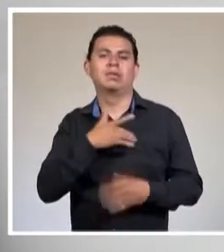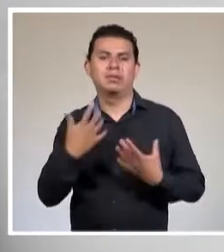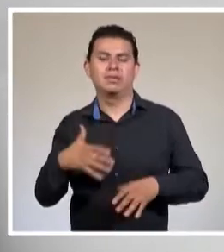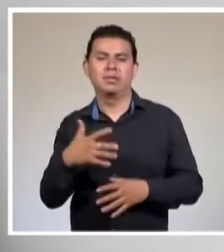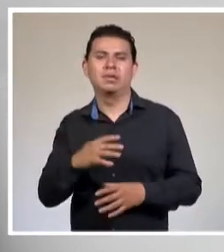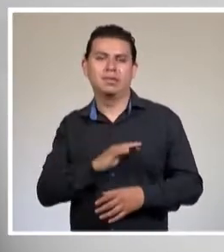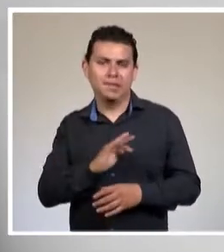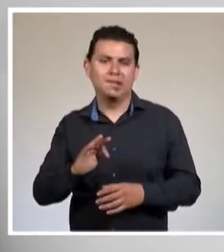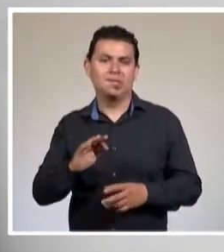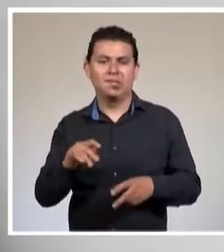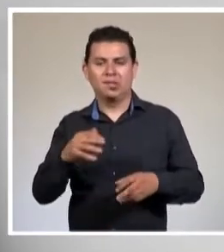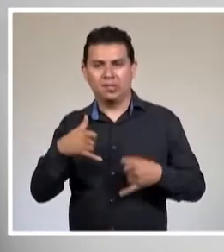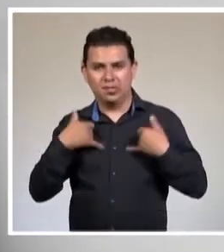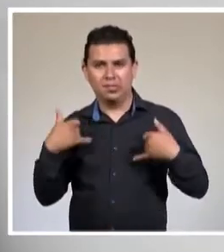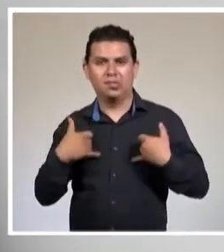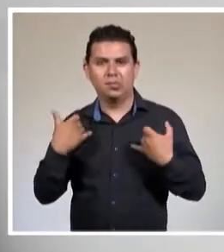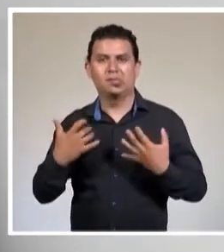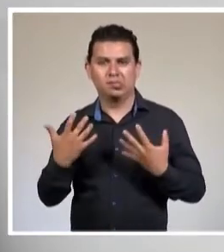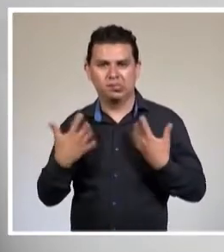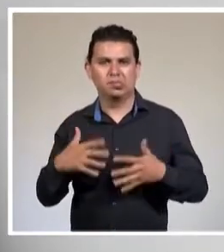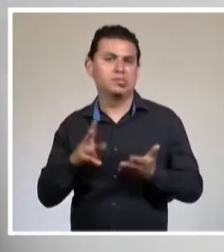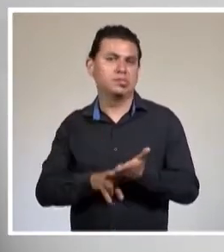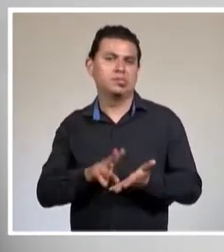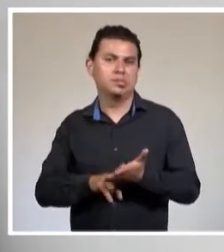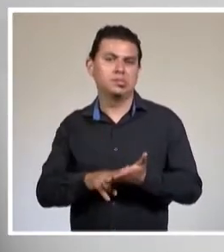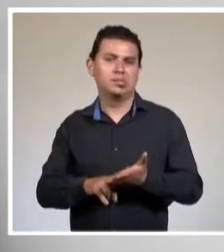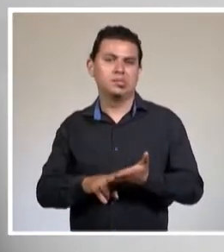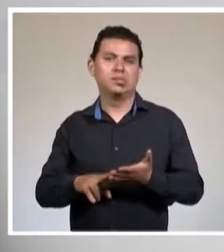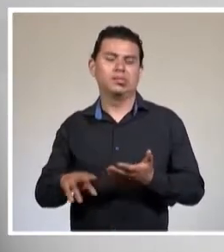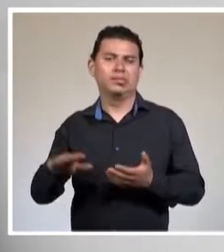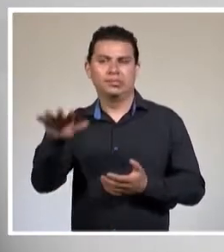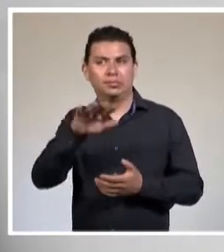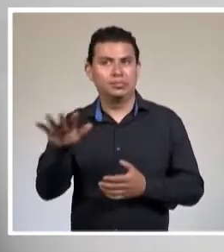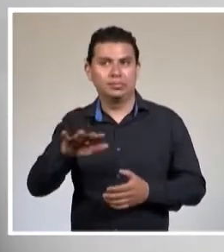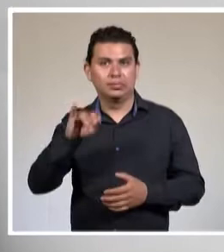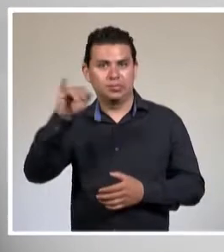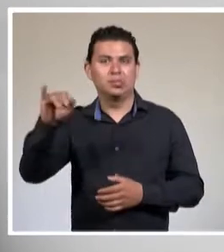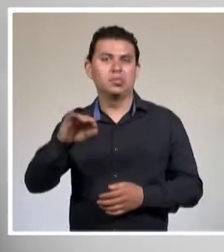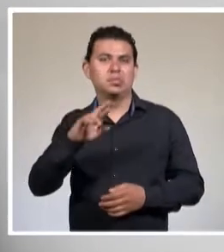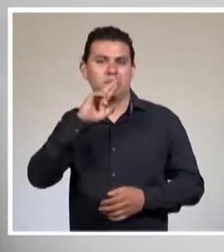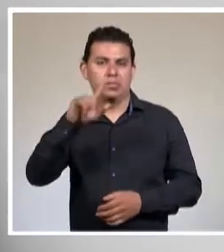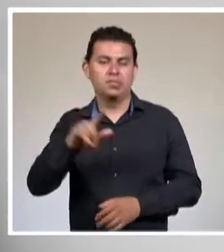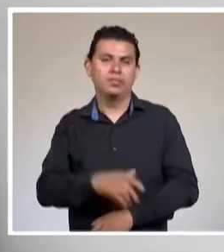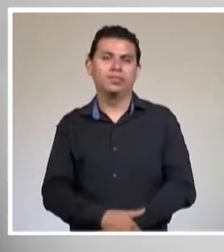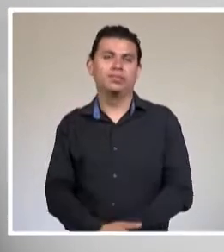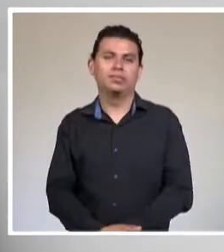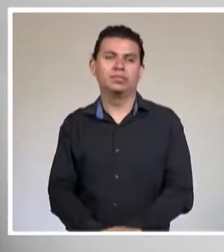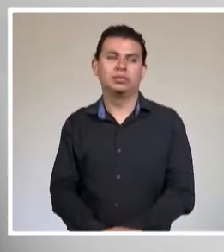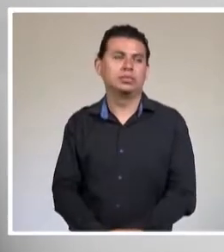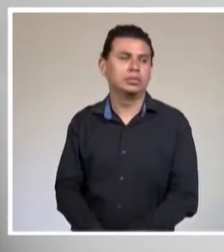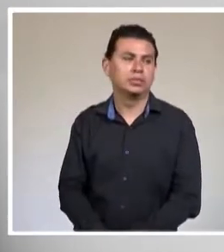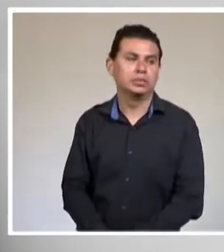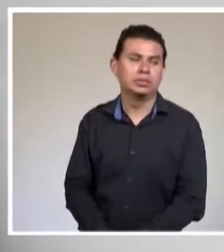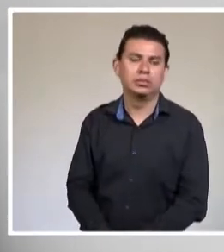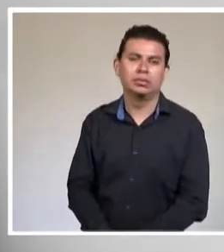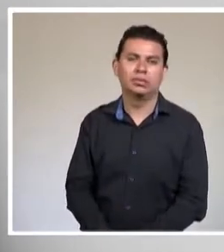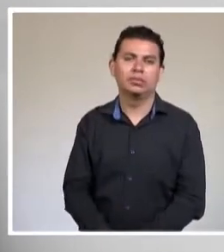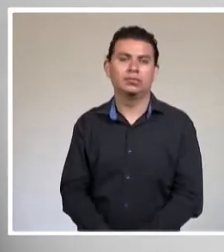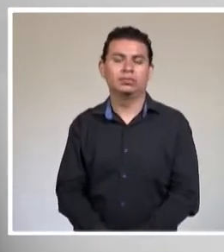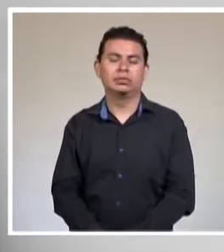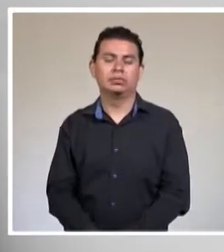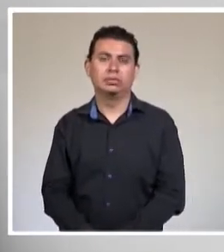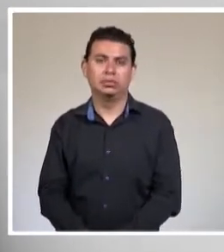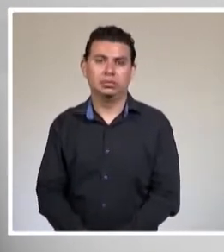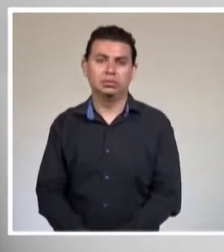hermandad entre la juventud que radica fuera de la comunidad en esta cuenta se